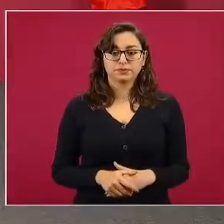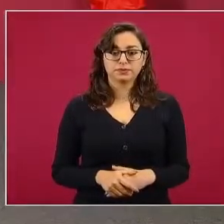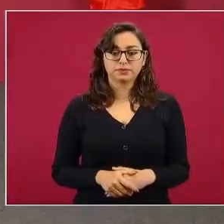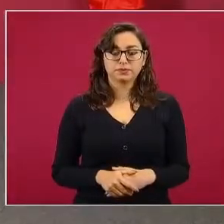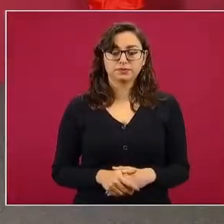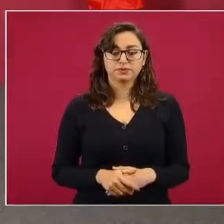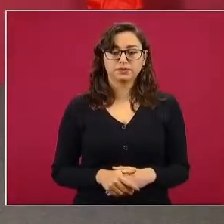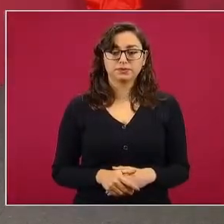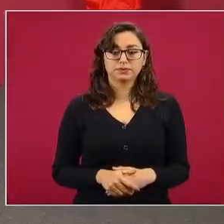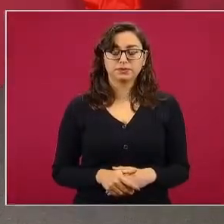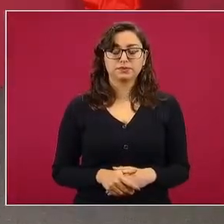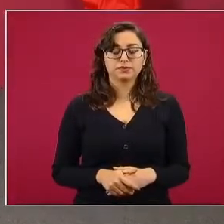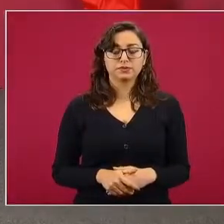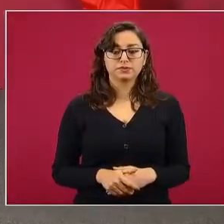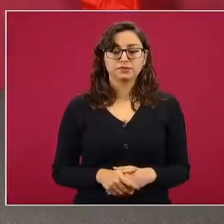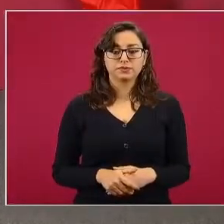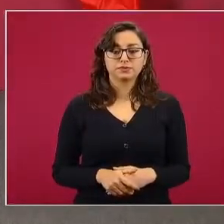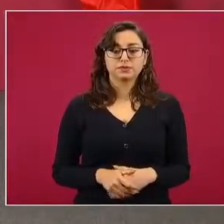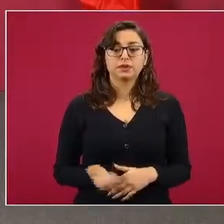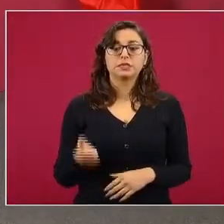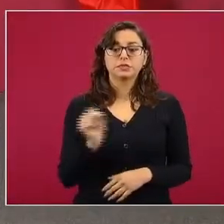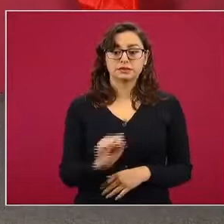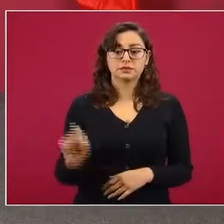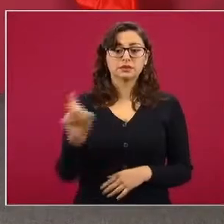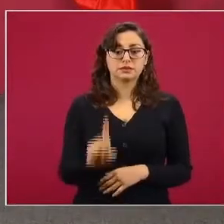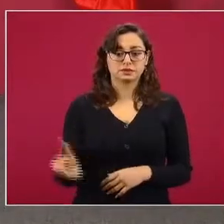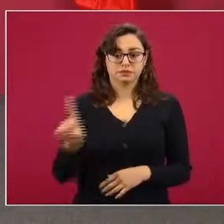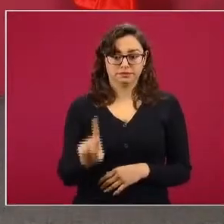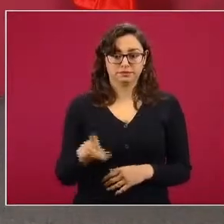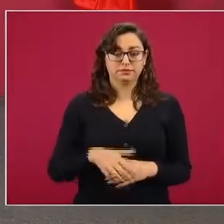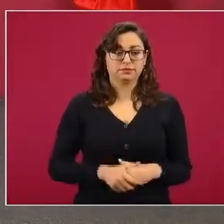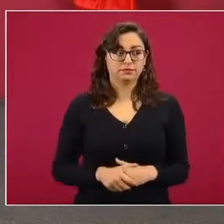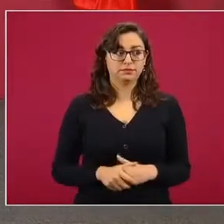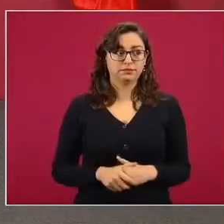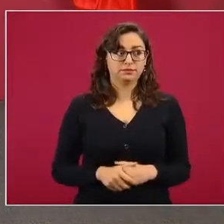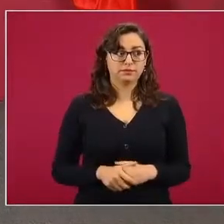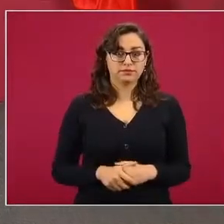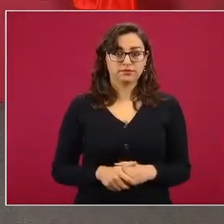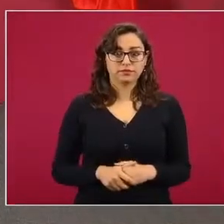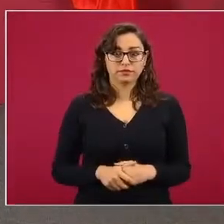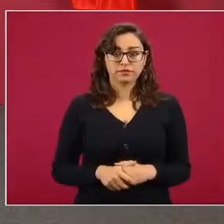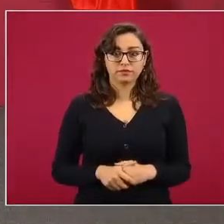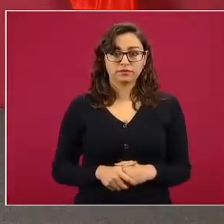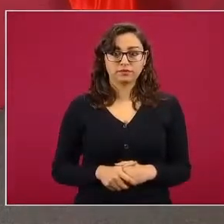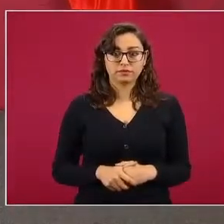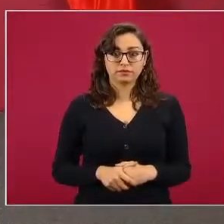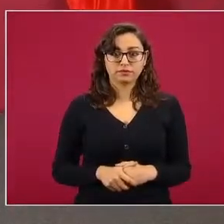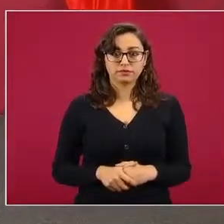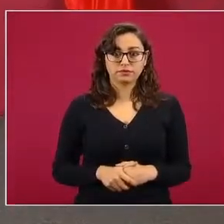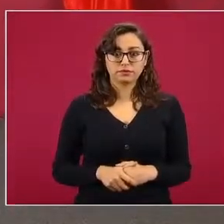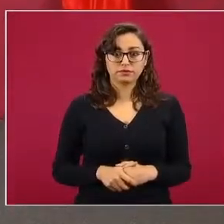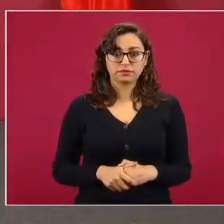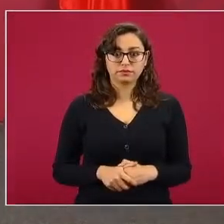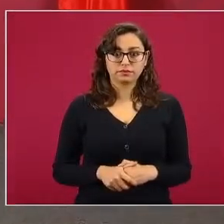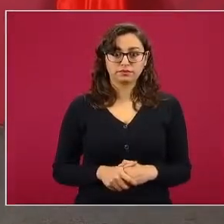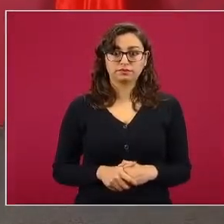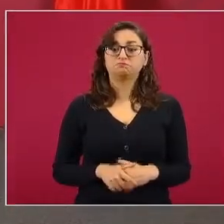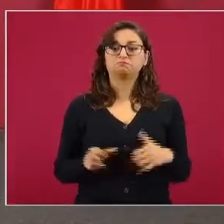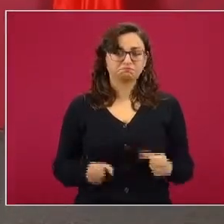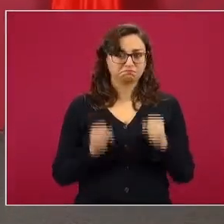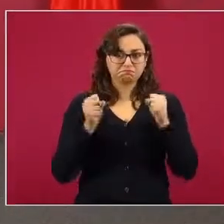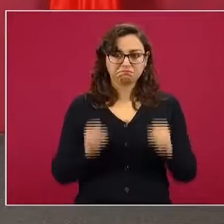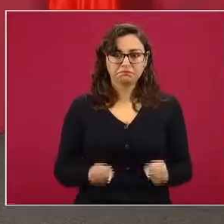el día sábado y el domingo. Sobre la marcha de plena de mañana, presidente. Que tienen todas las